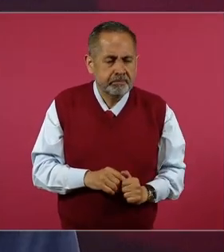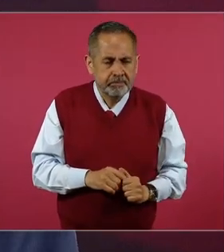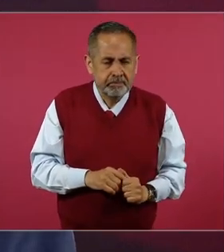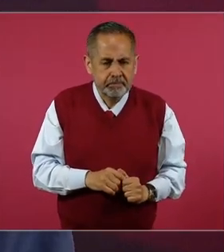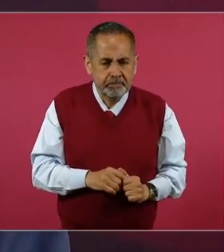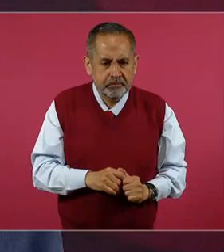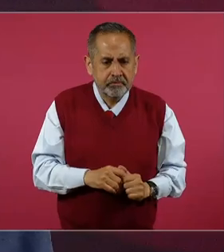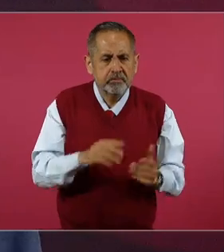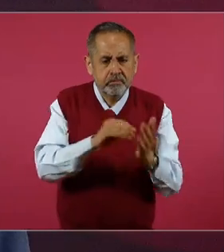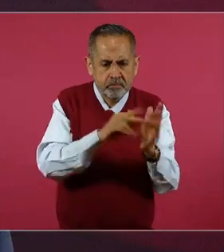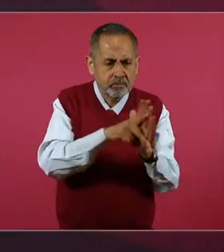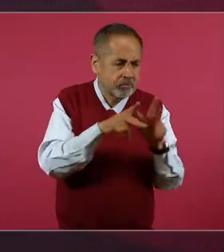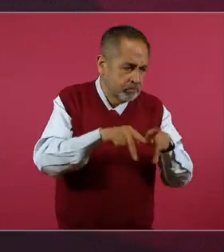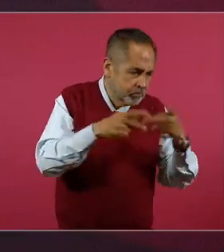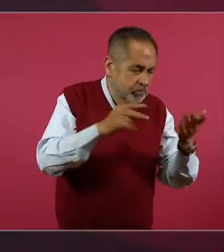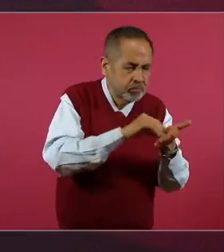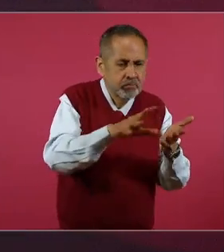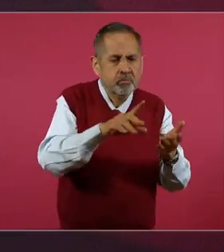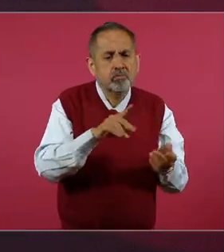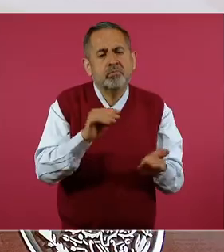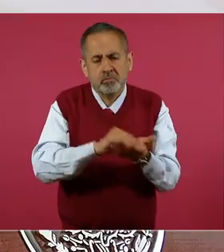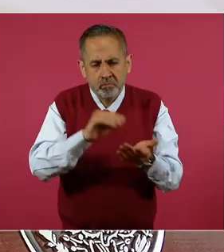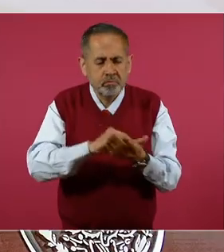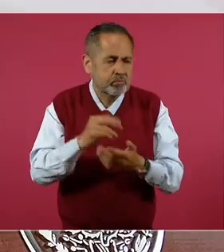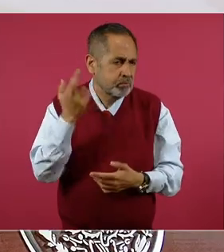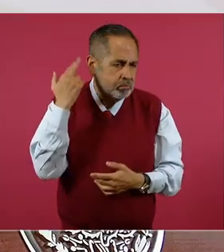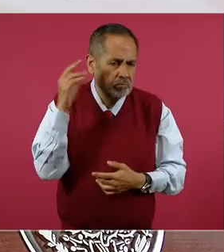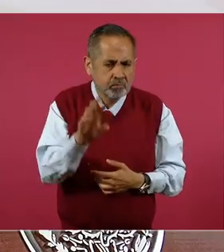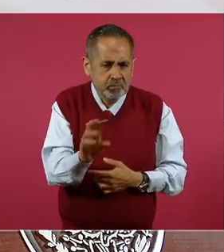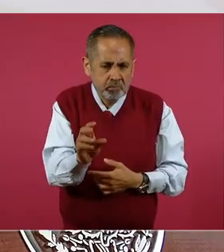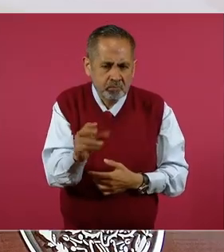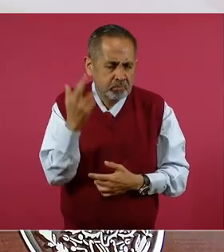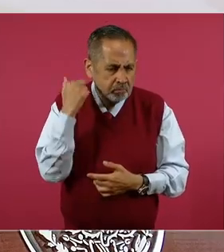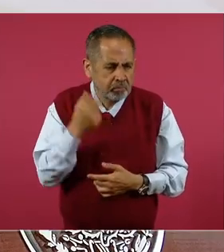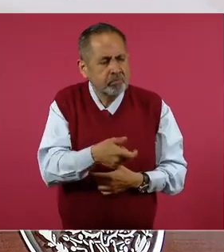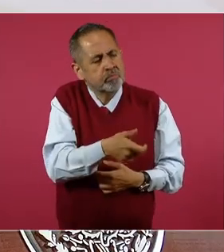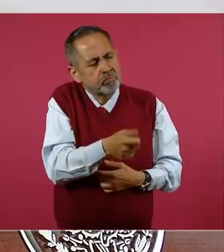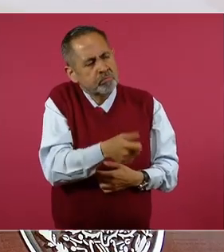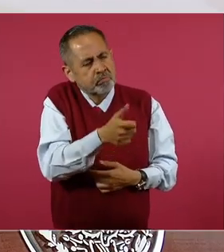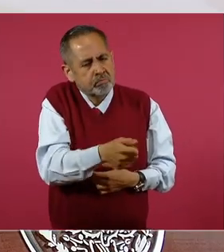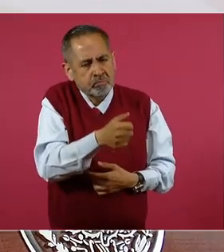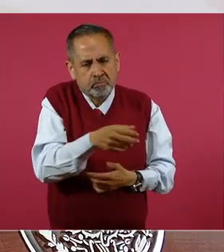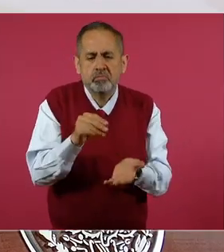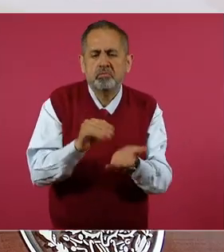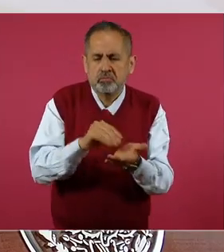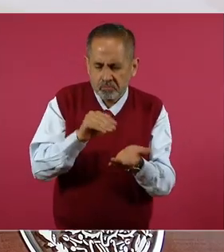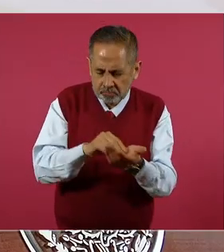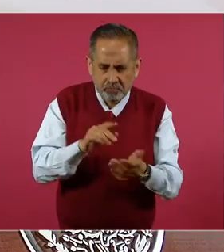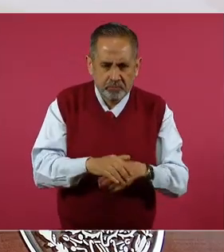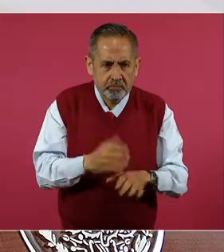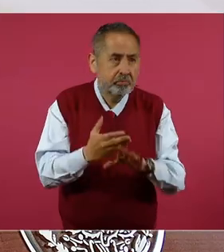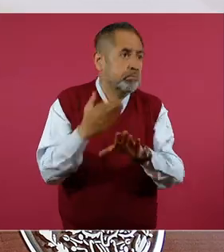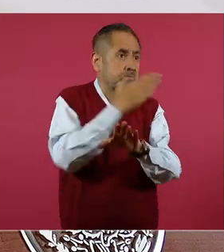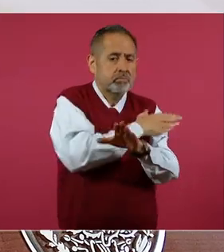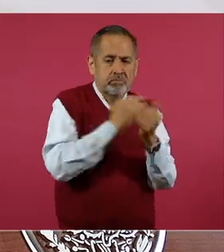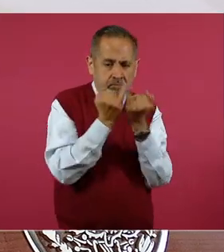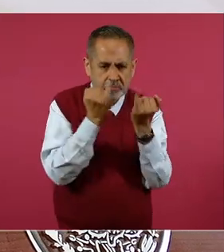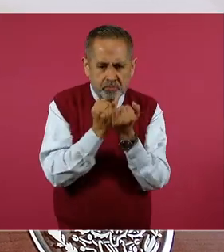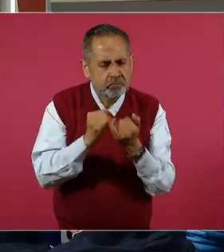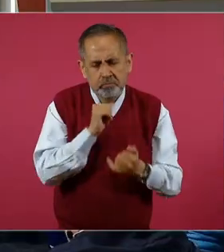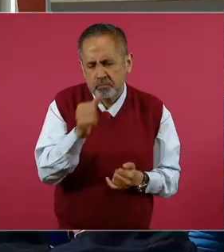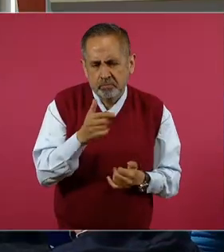se lee, se escucha la radio, se ve la televisión. Ya no como antes.